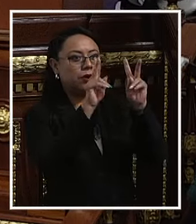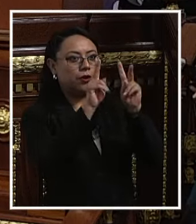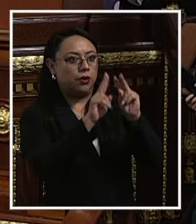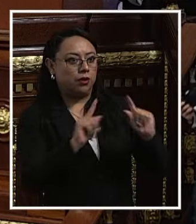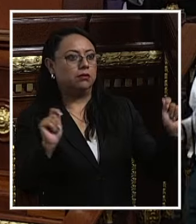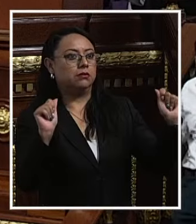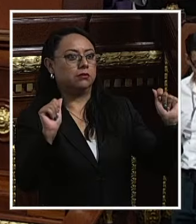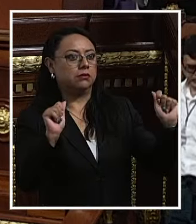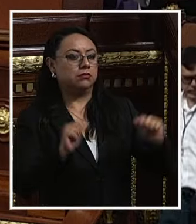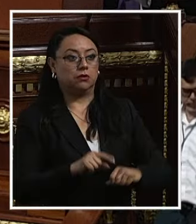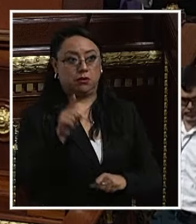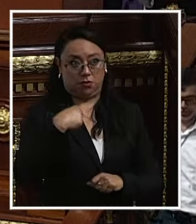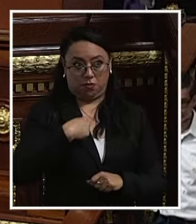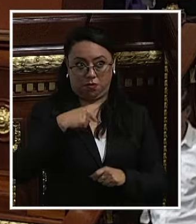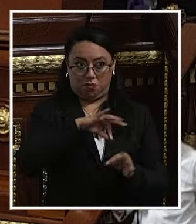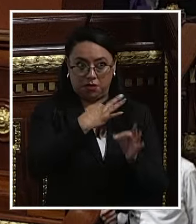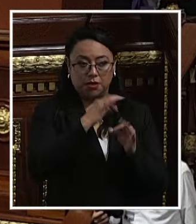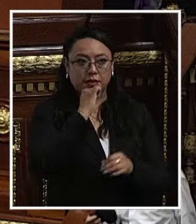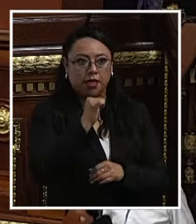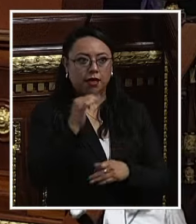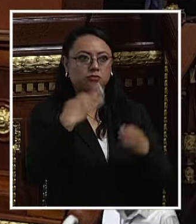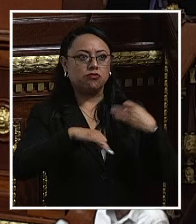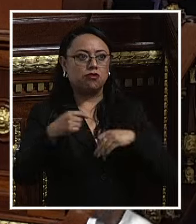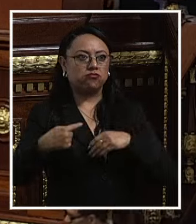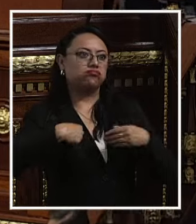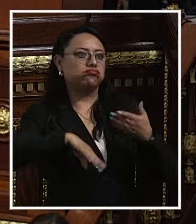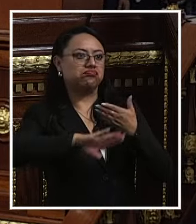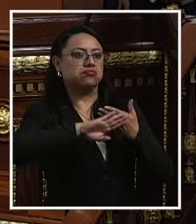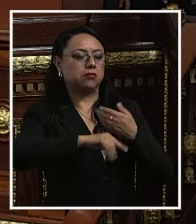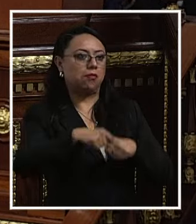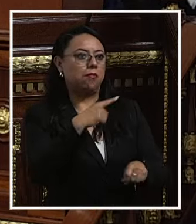el pueblo me lo demande.